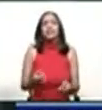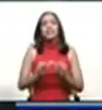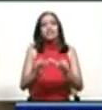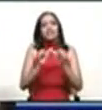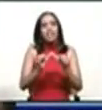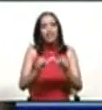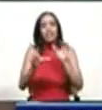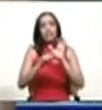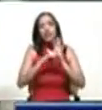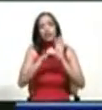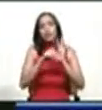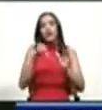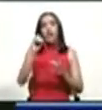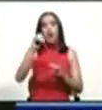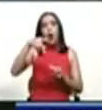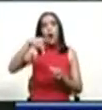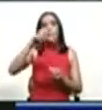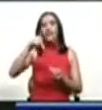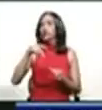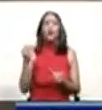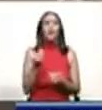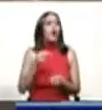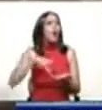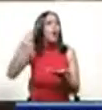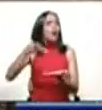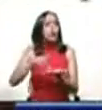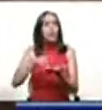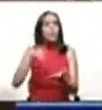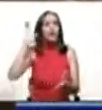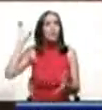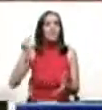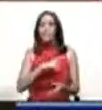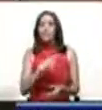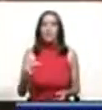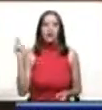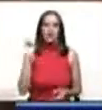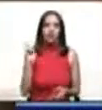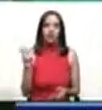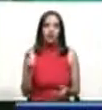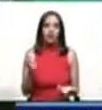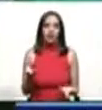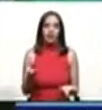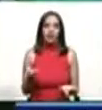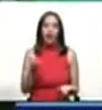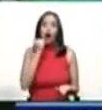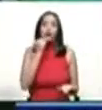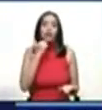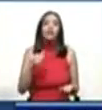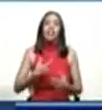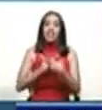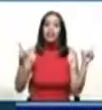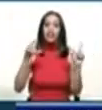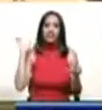la OPEP. Era como si estuvieran en otro país, no en Venezuela, la entregando la soberanía del país. Y el mundo ha comenzado a